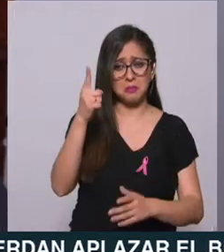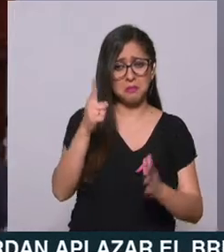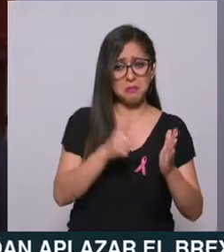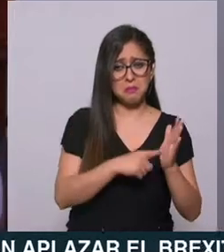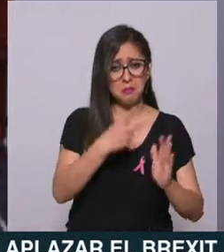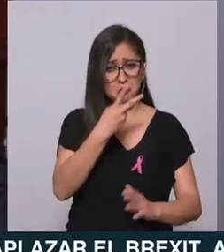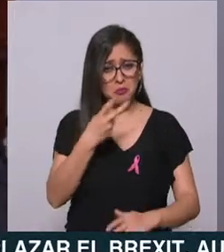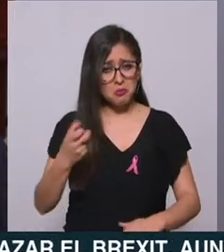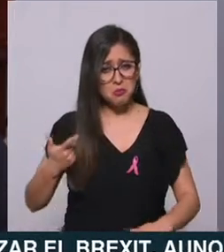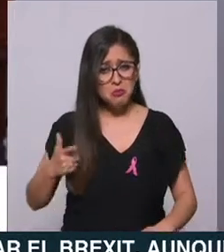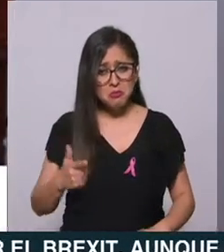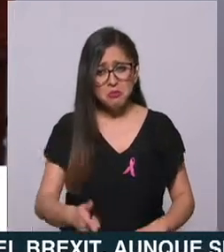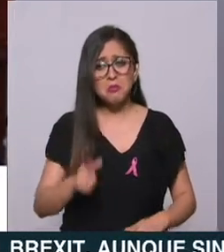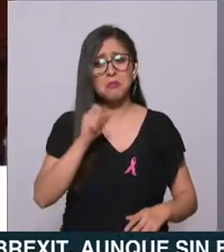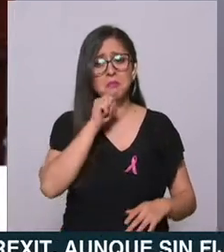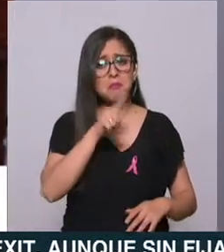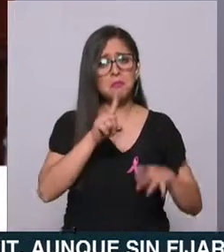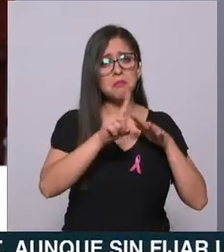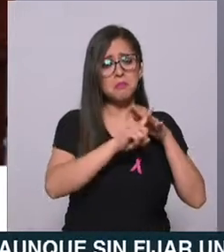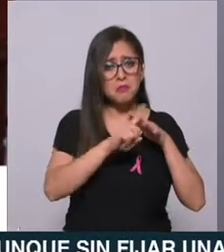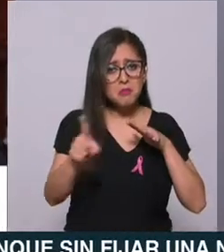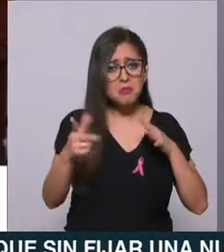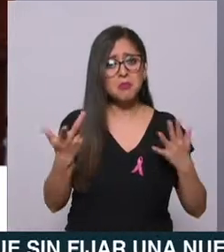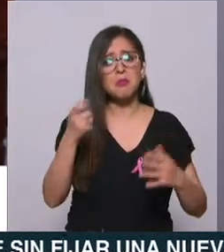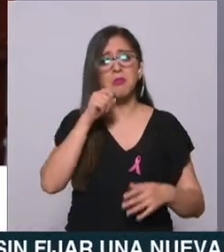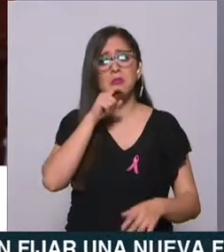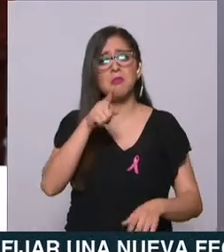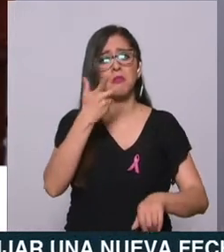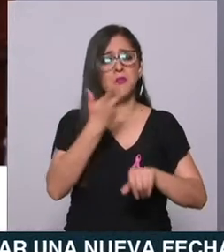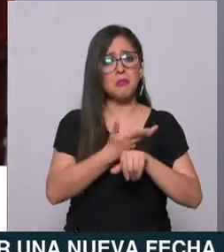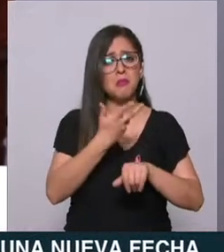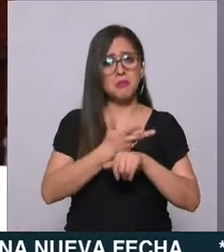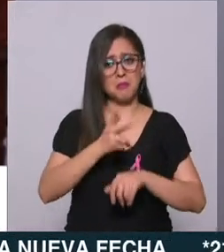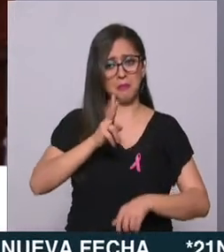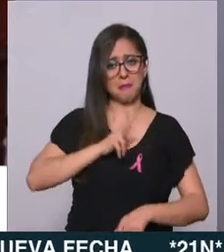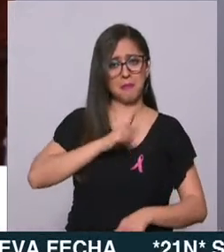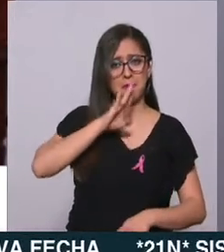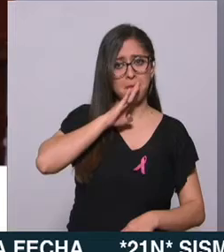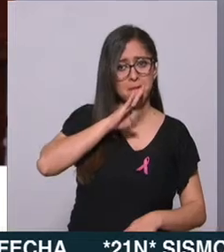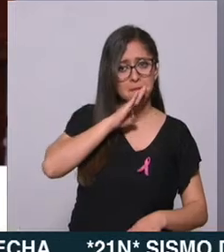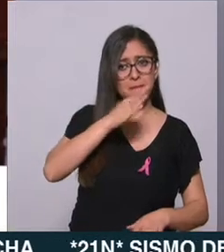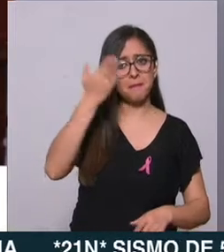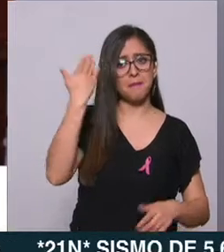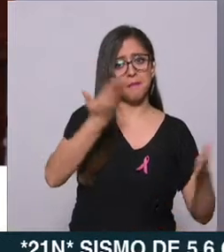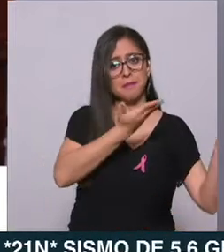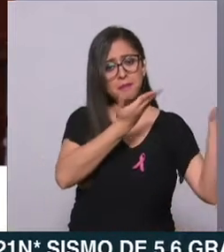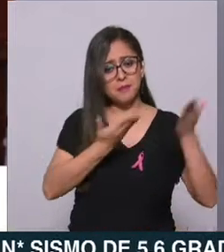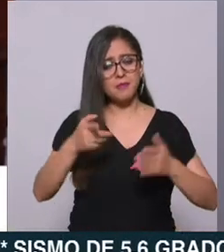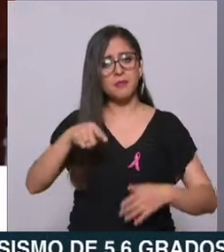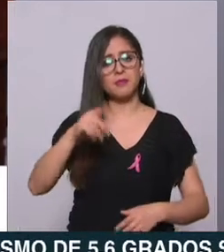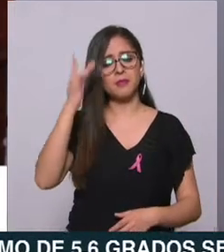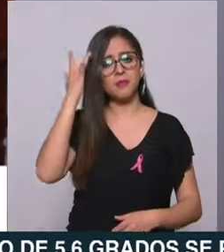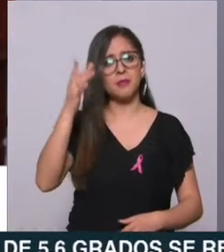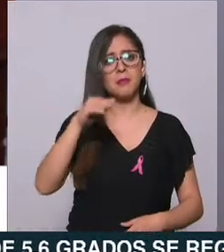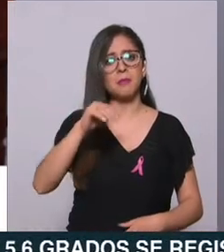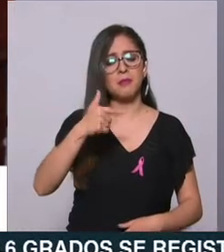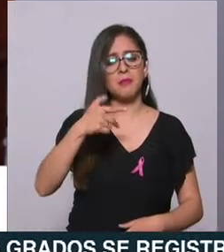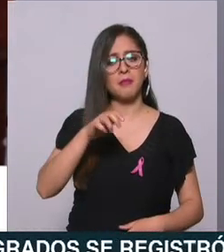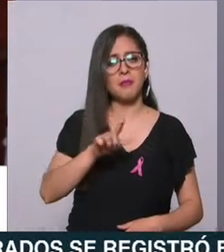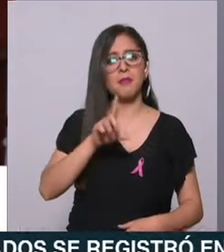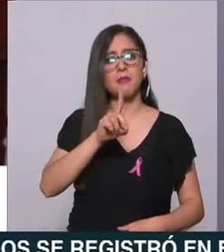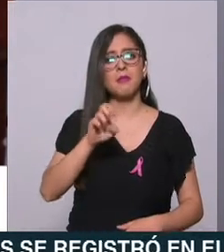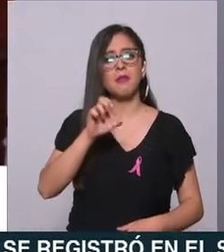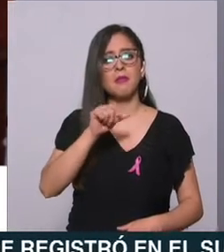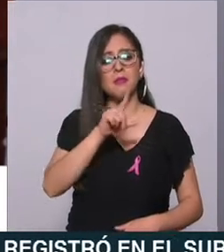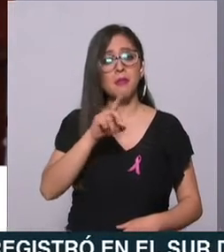2,200, son migrantes también. Los americanos, como fue mi mamá, que llegó a San Miguel de Allende, ella decía que a buscar